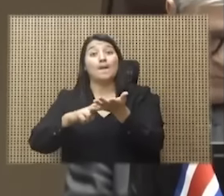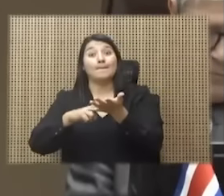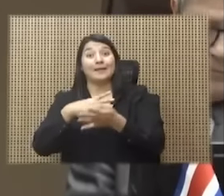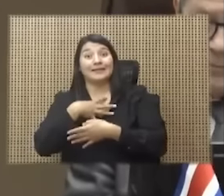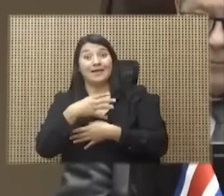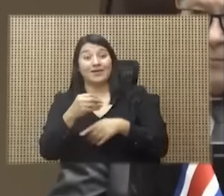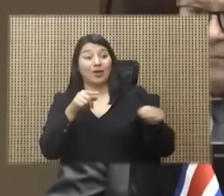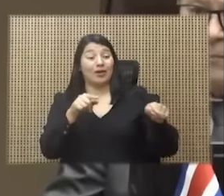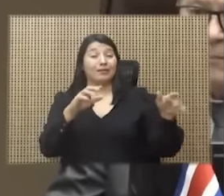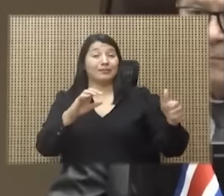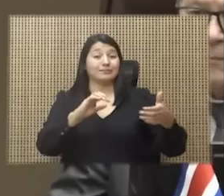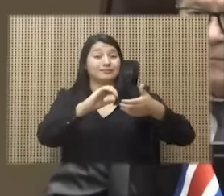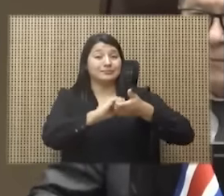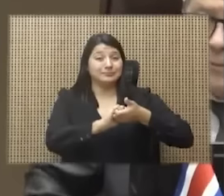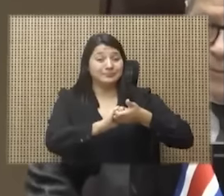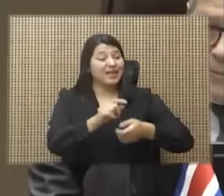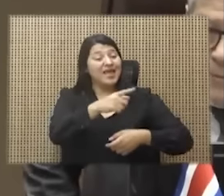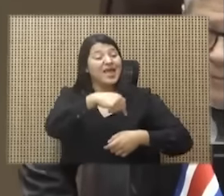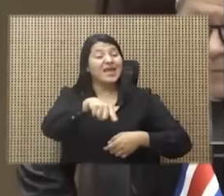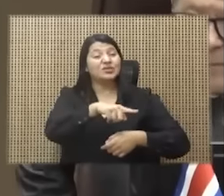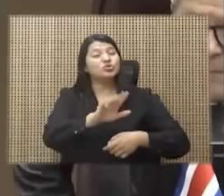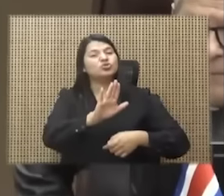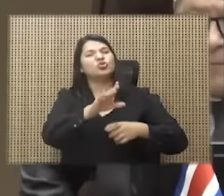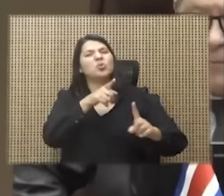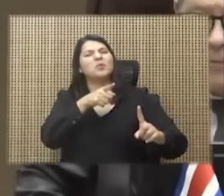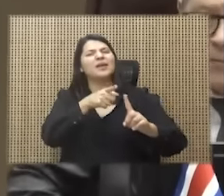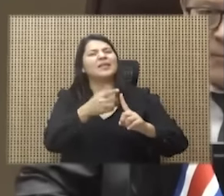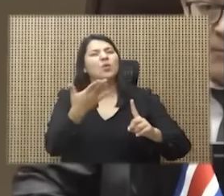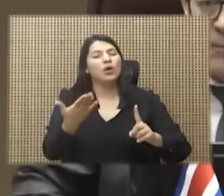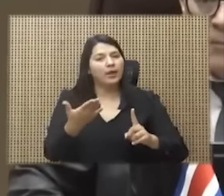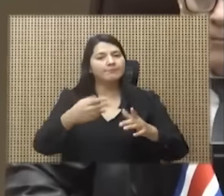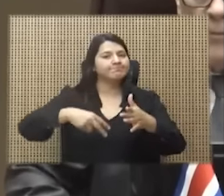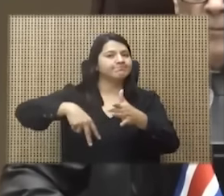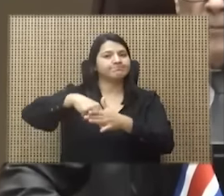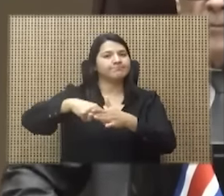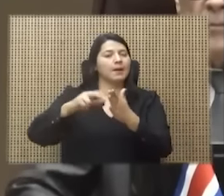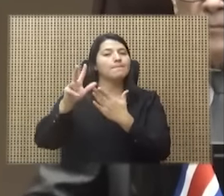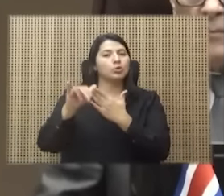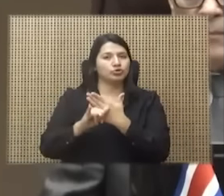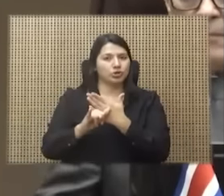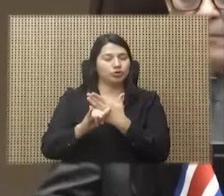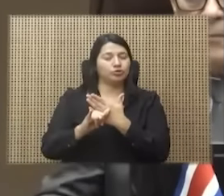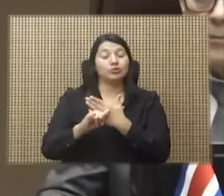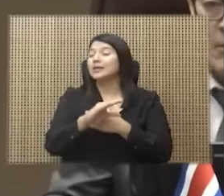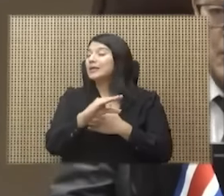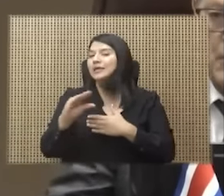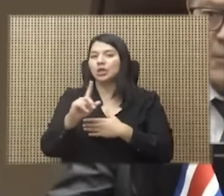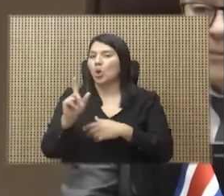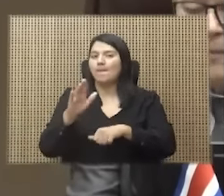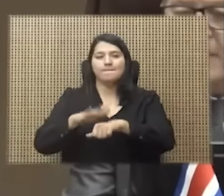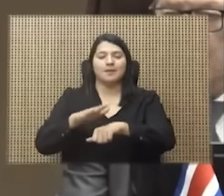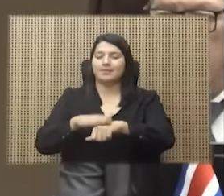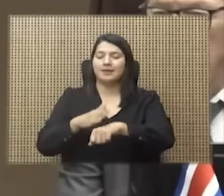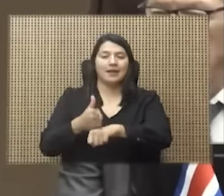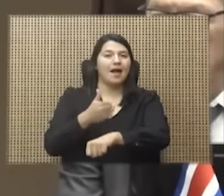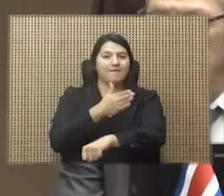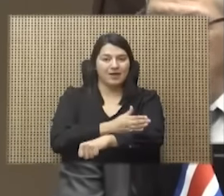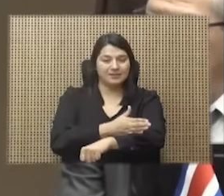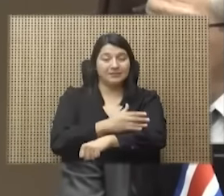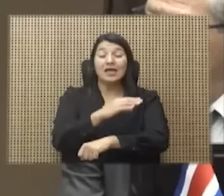tienen todas sus armas dirigidas a impedir que este proyecto avance y, por ende, impedir la voluntad ya demostrada